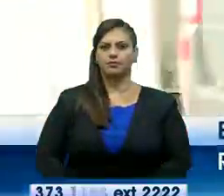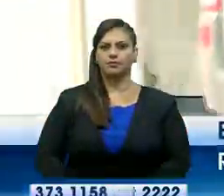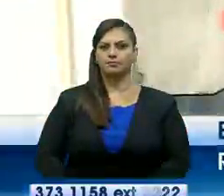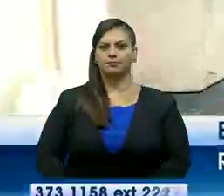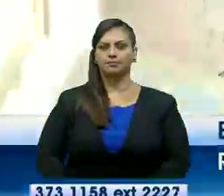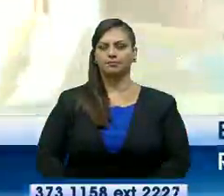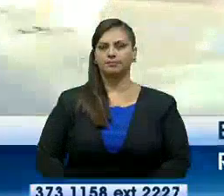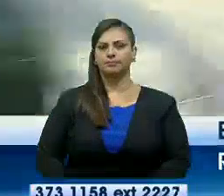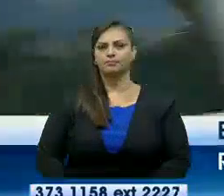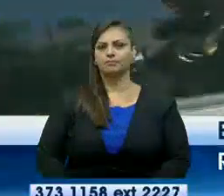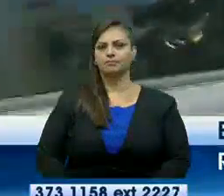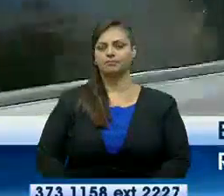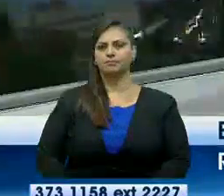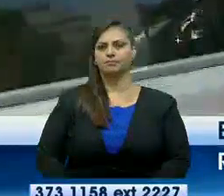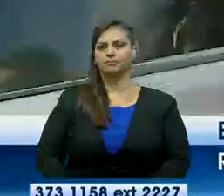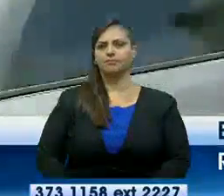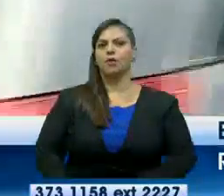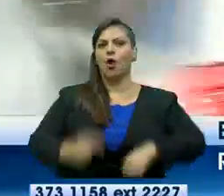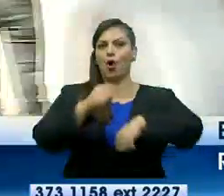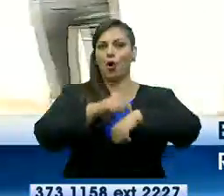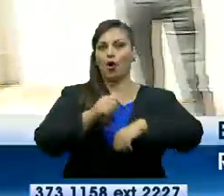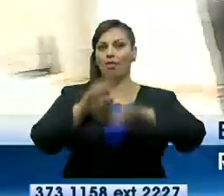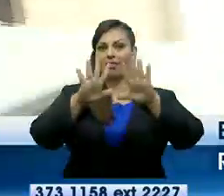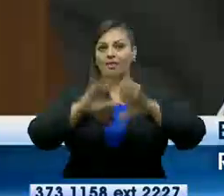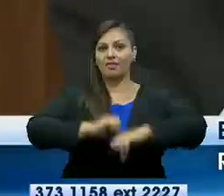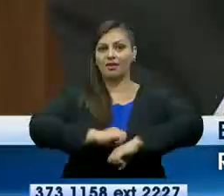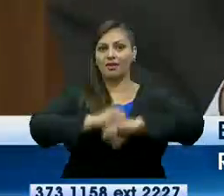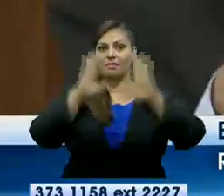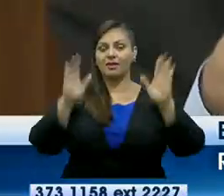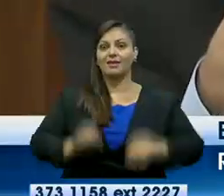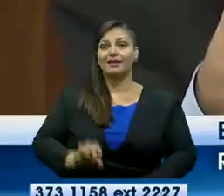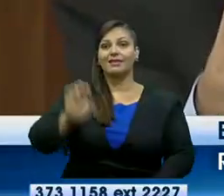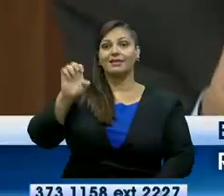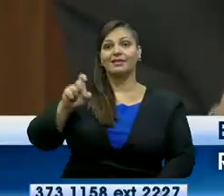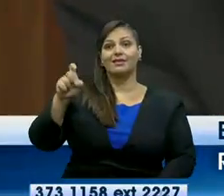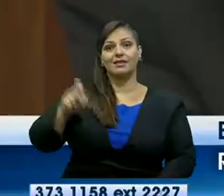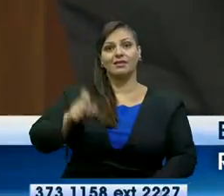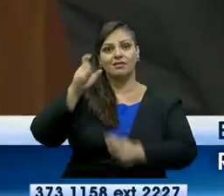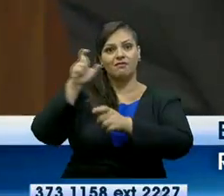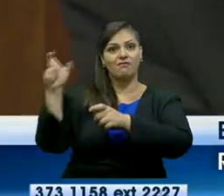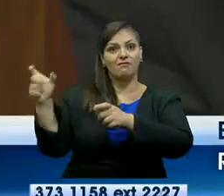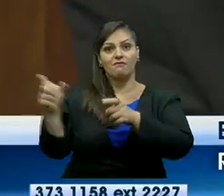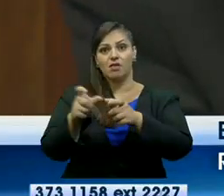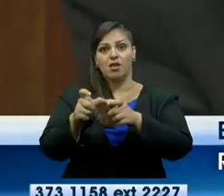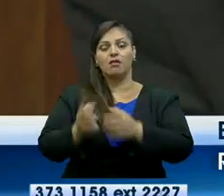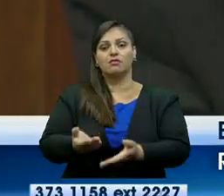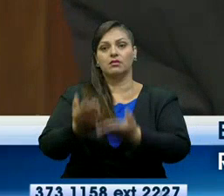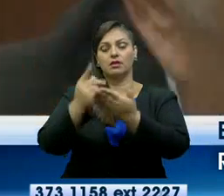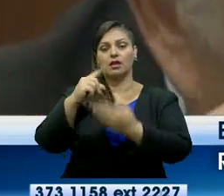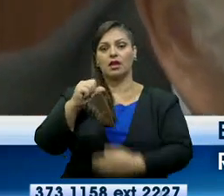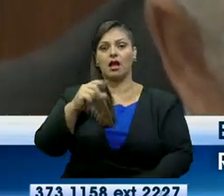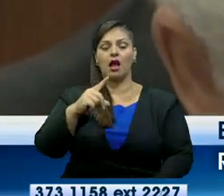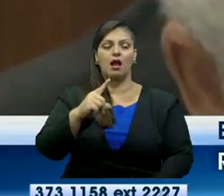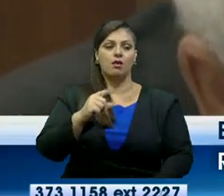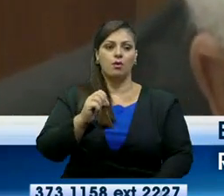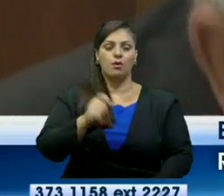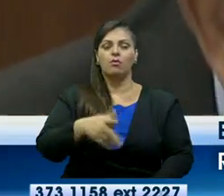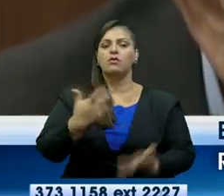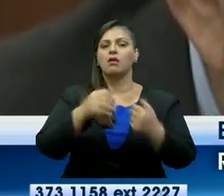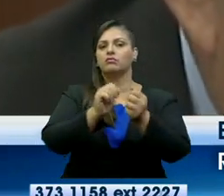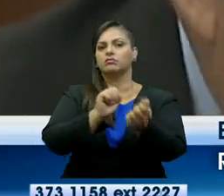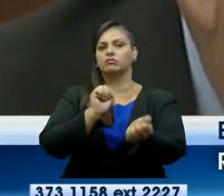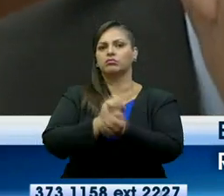La información surgió cerca de las 10 de la mañana. El ex fiscal Galo Chiriboga había sido retenido por la policía en el aeropuerto de